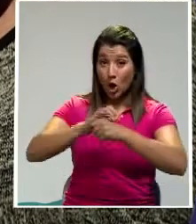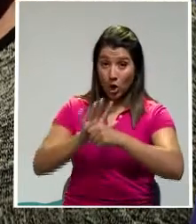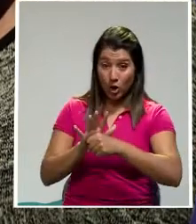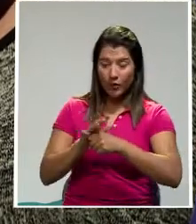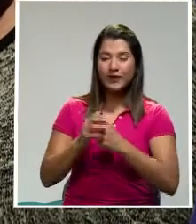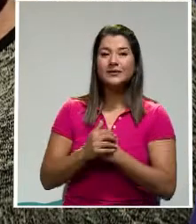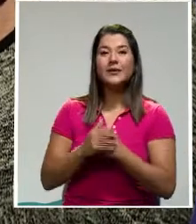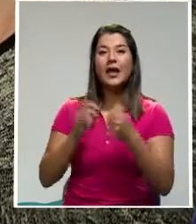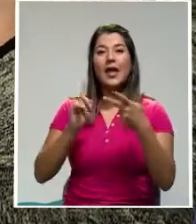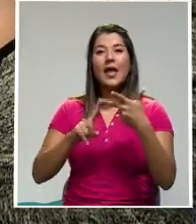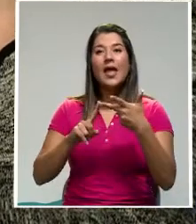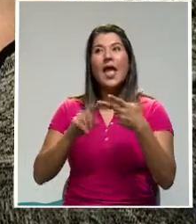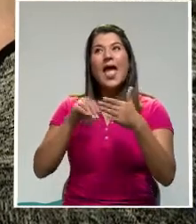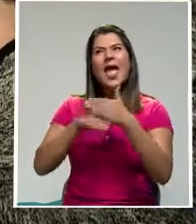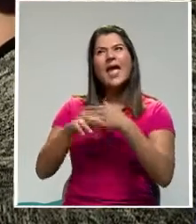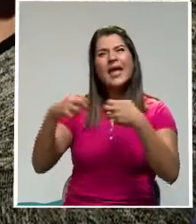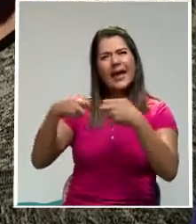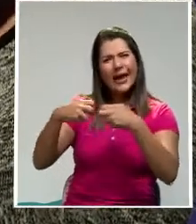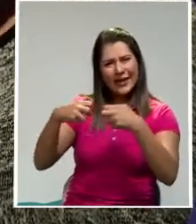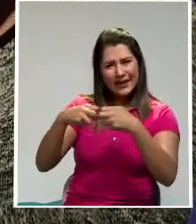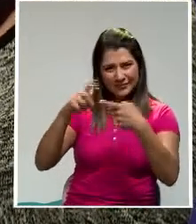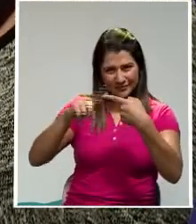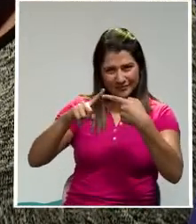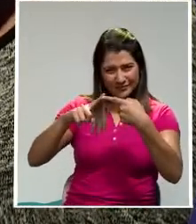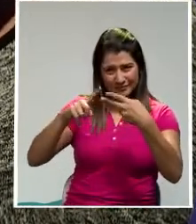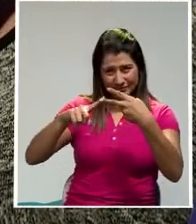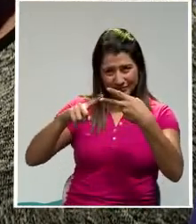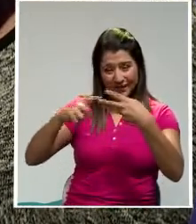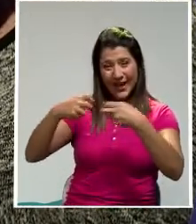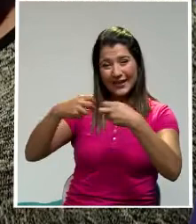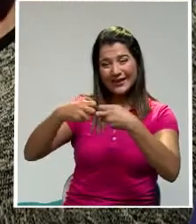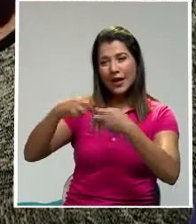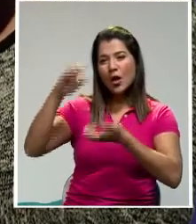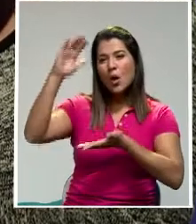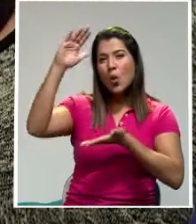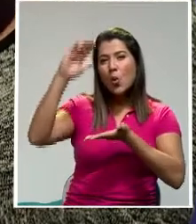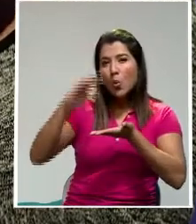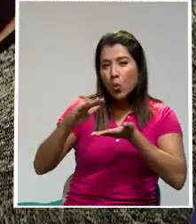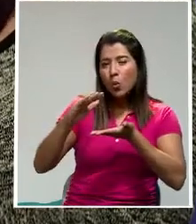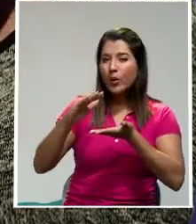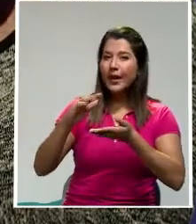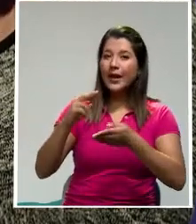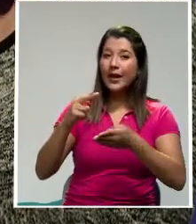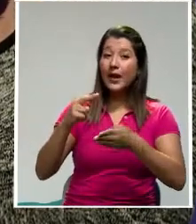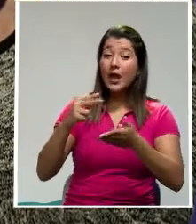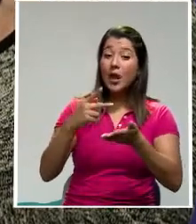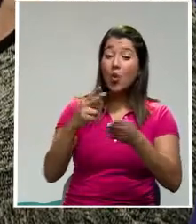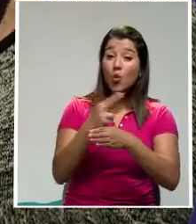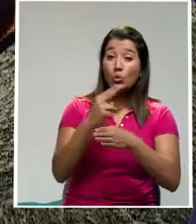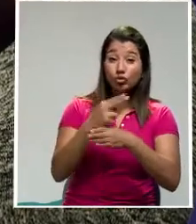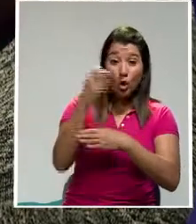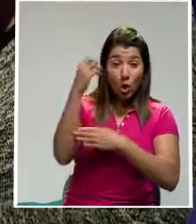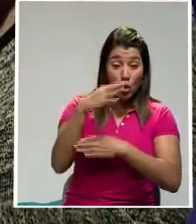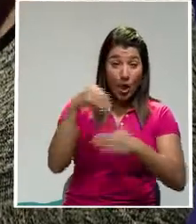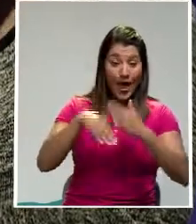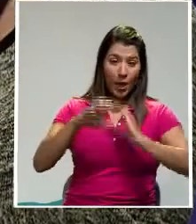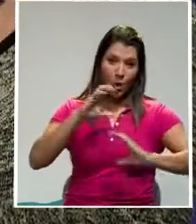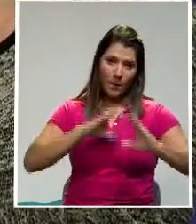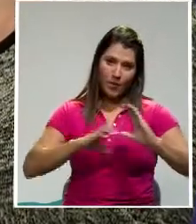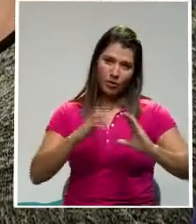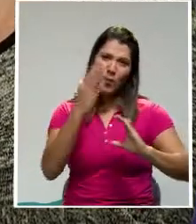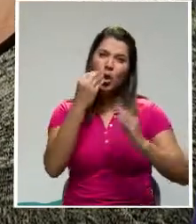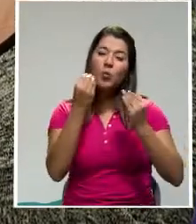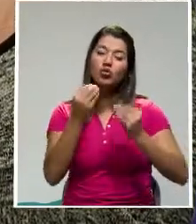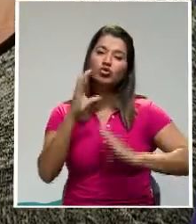En electricidad nosotros tuvimos una disminución en el consumo comercial muy importante porque vemos que hay muchos comercios cerrados.